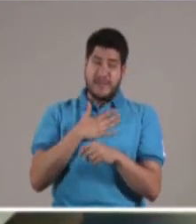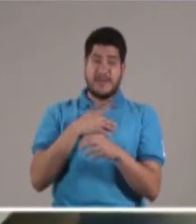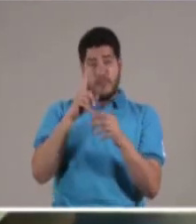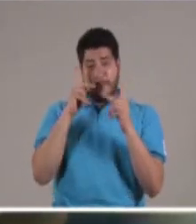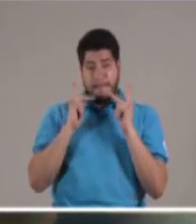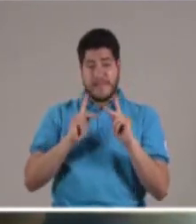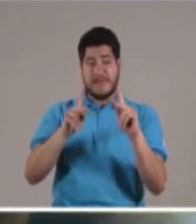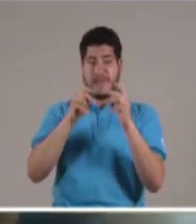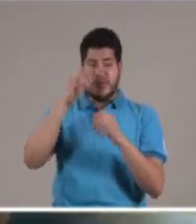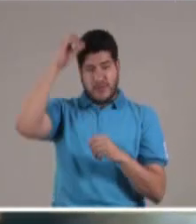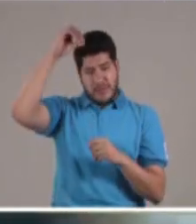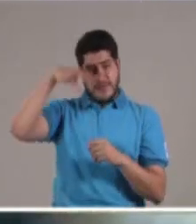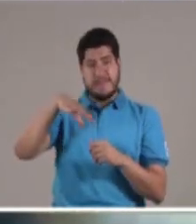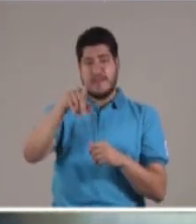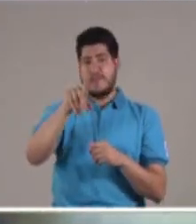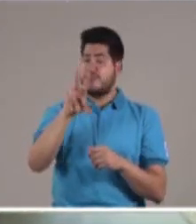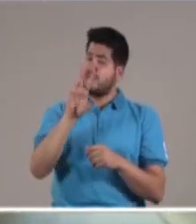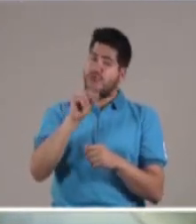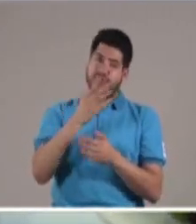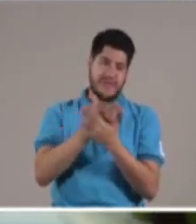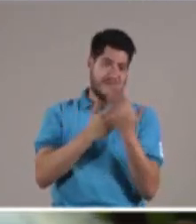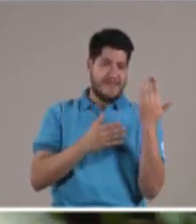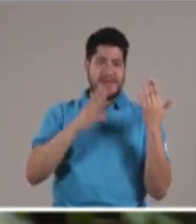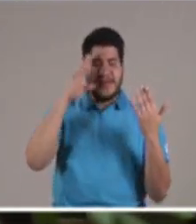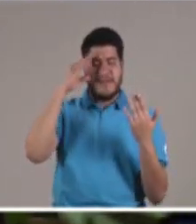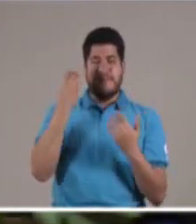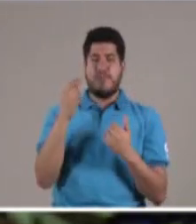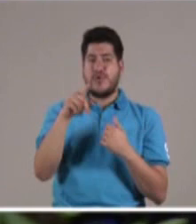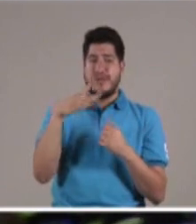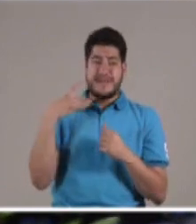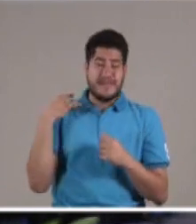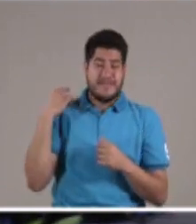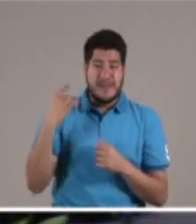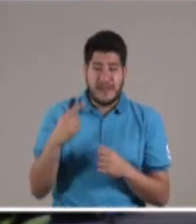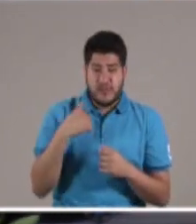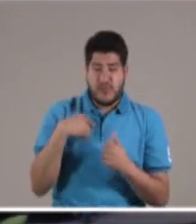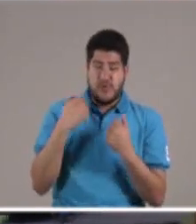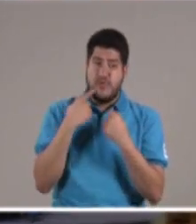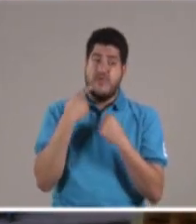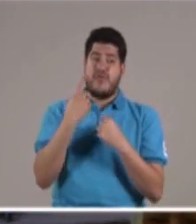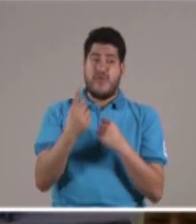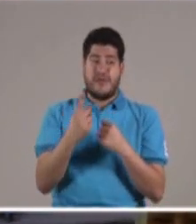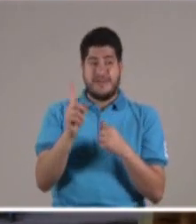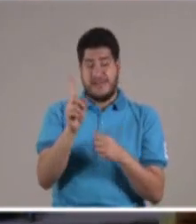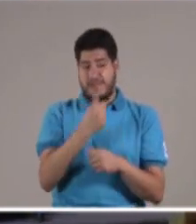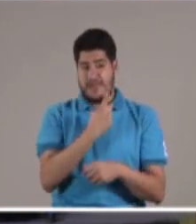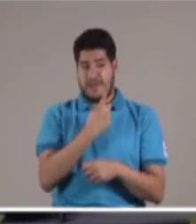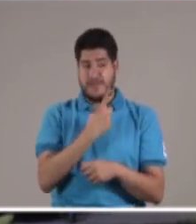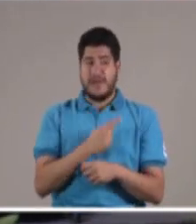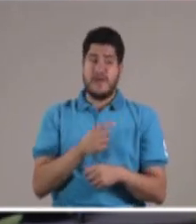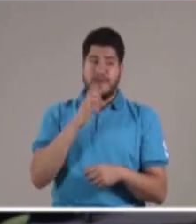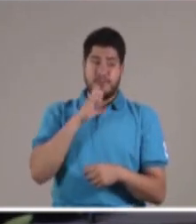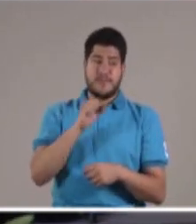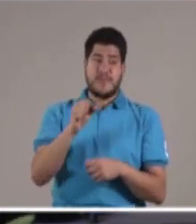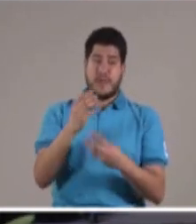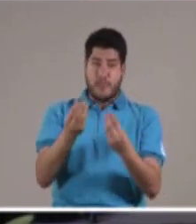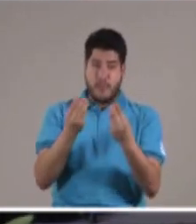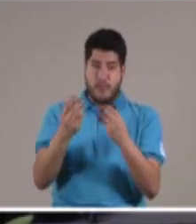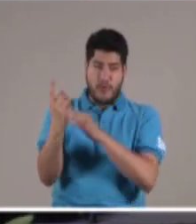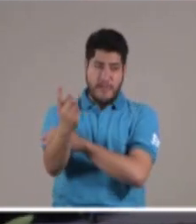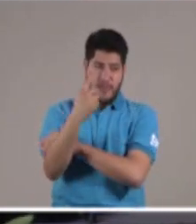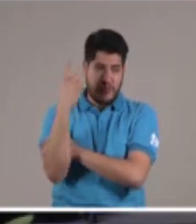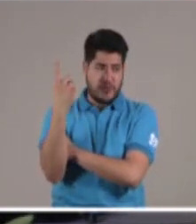no se me vaya porque esta invitación que voy a hacer primero es muy